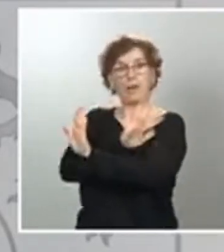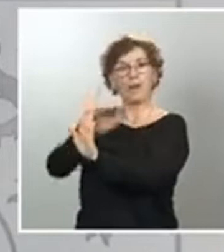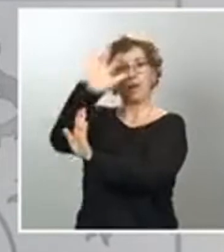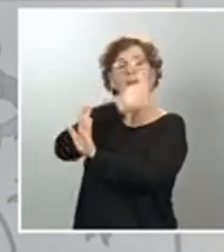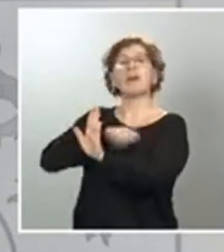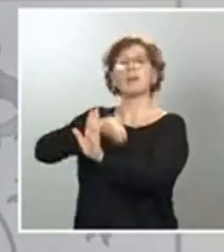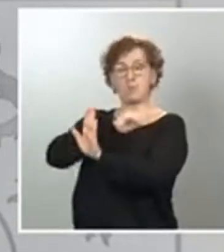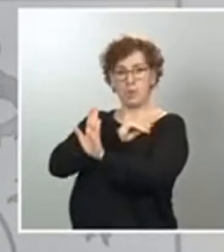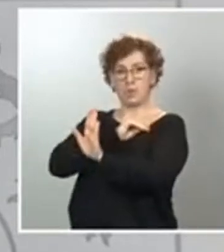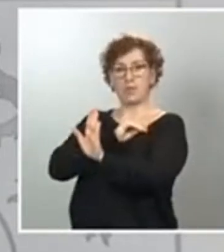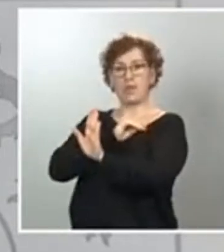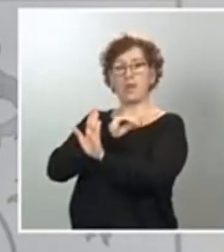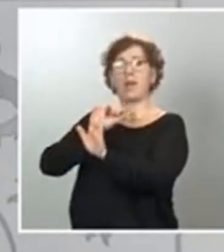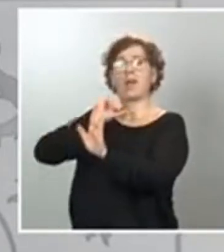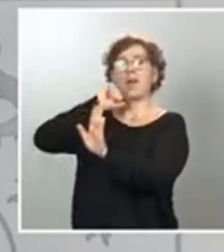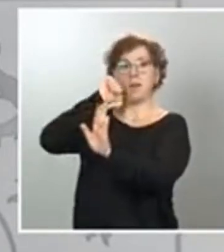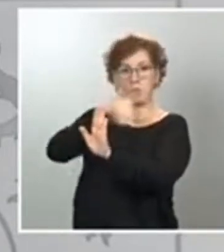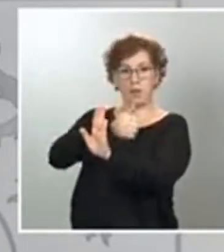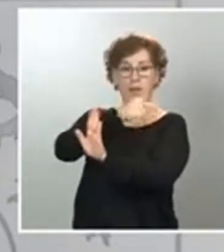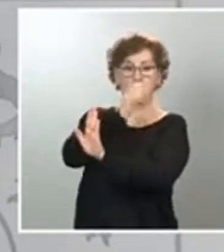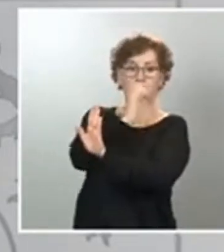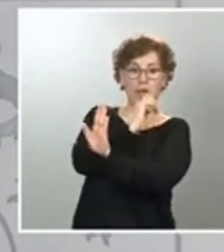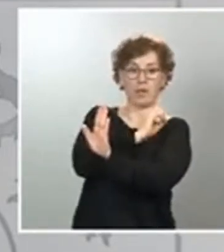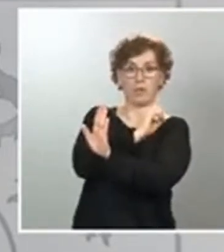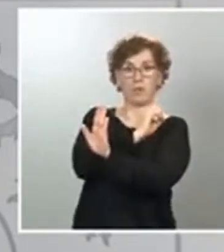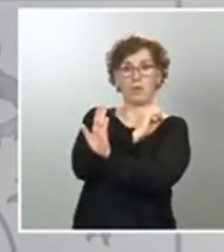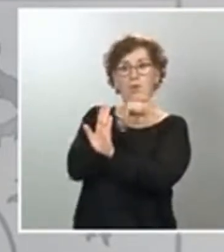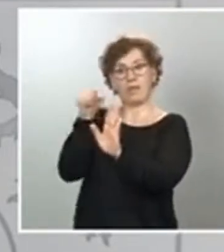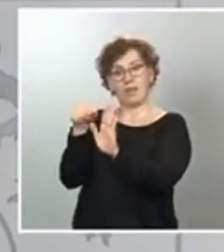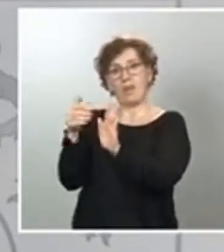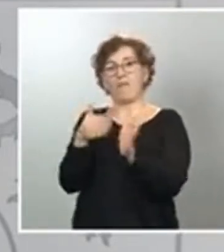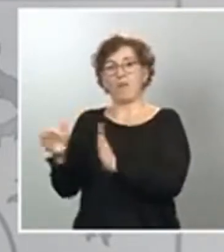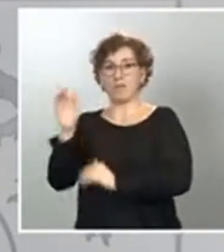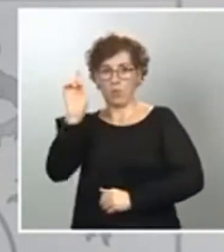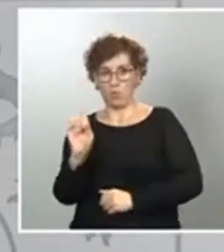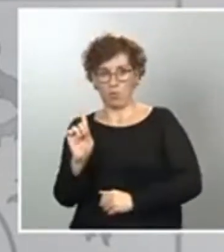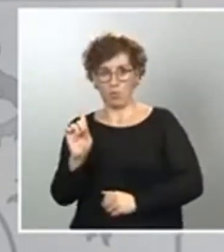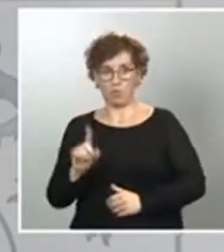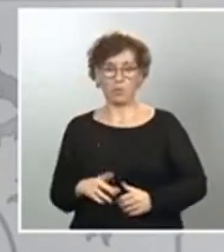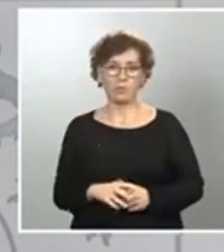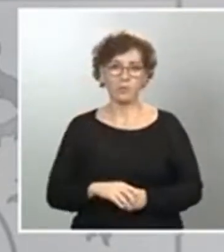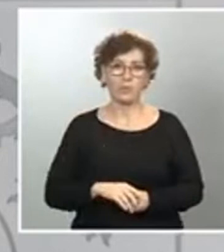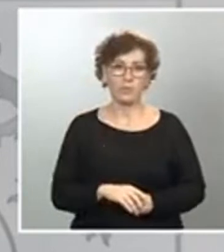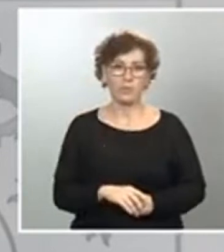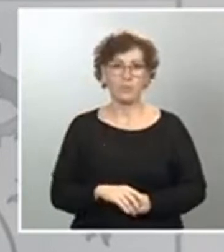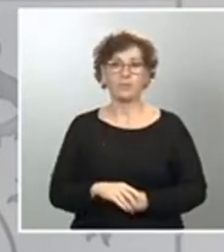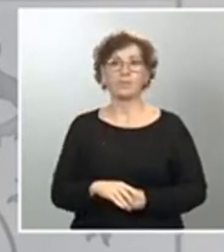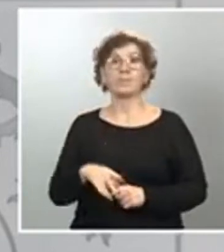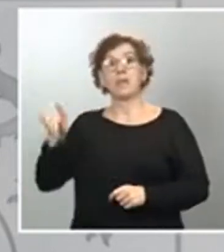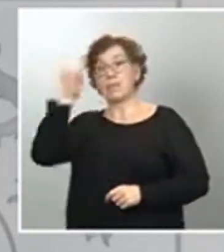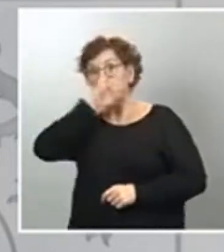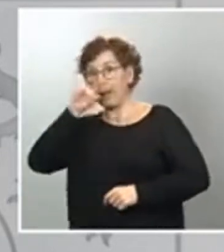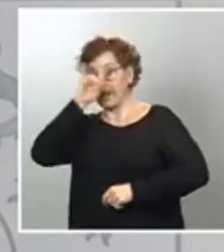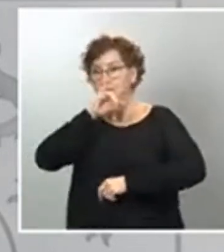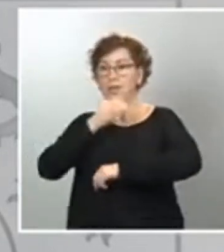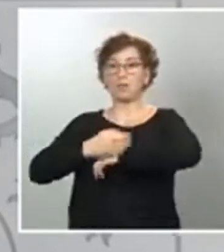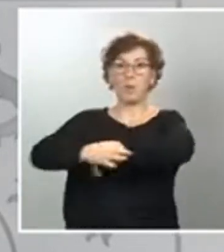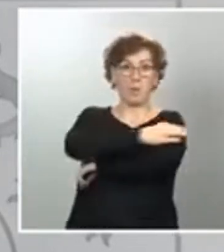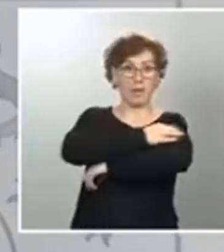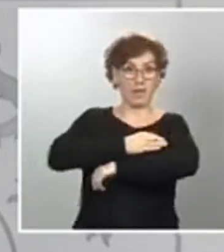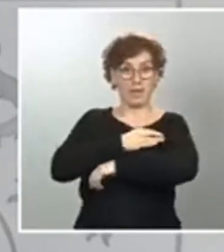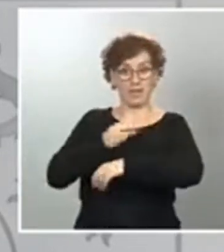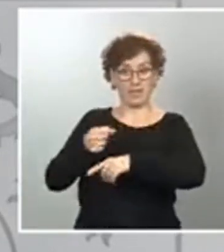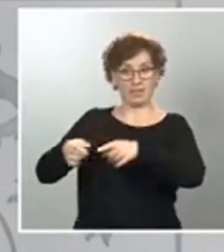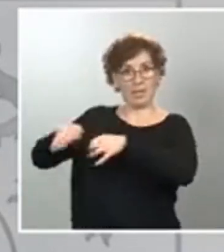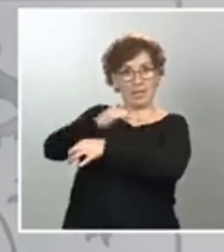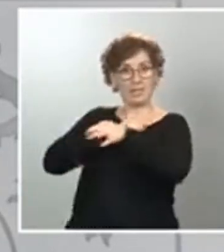del 4 de mayo en la fase 0. Estas islas serán, tanto en Canarias como en las Islas Baleares, desde el 4